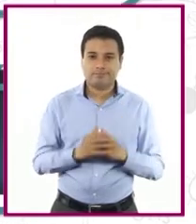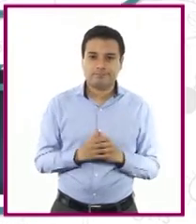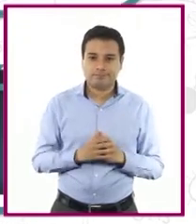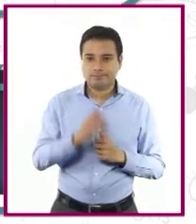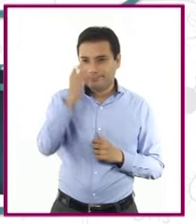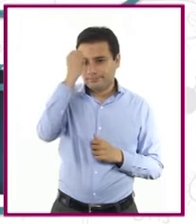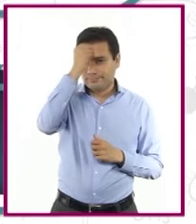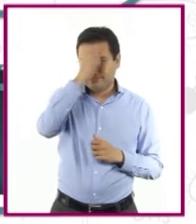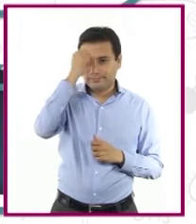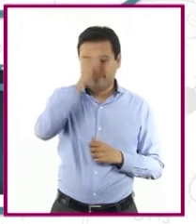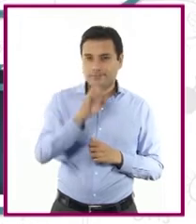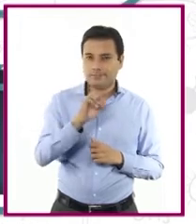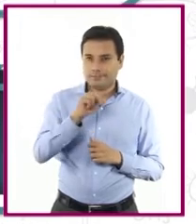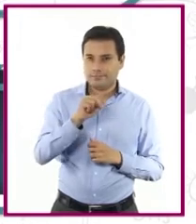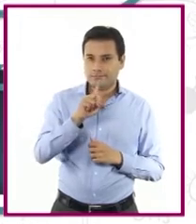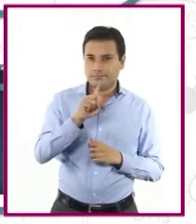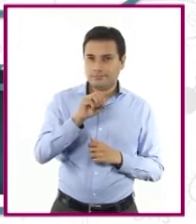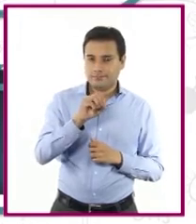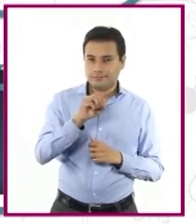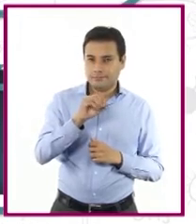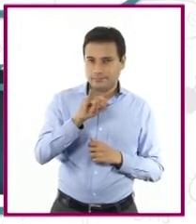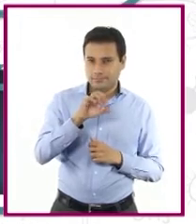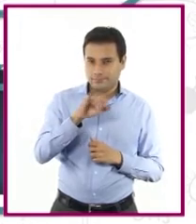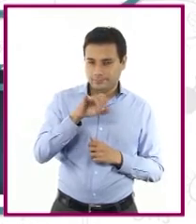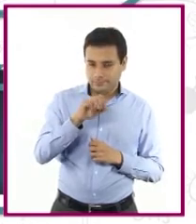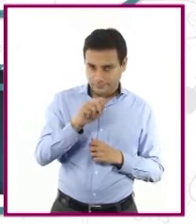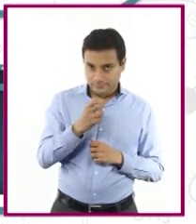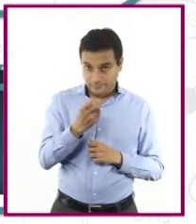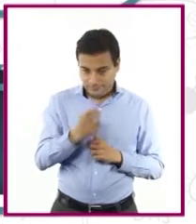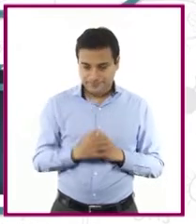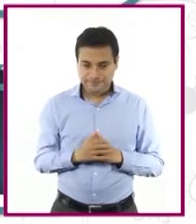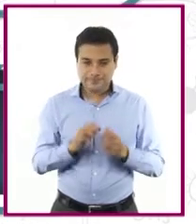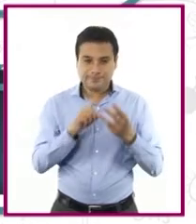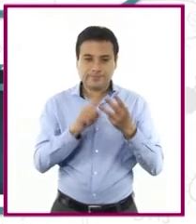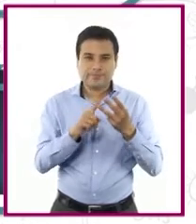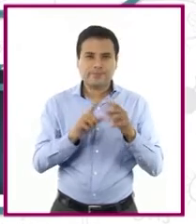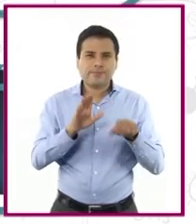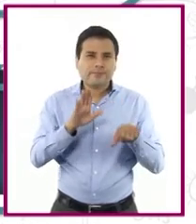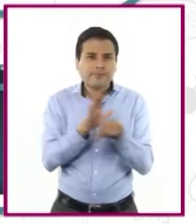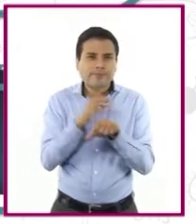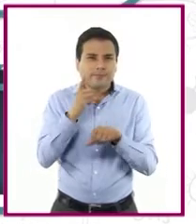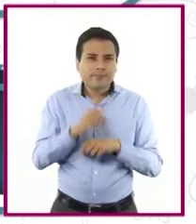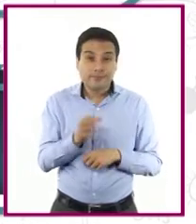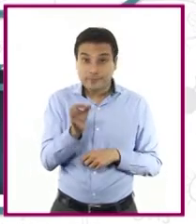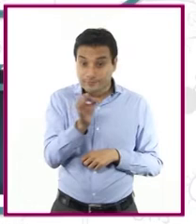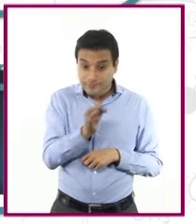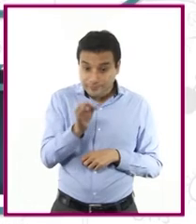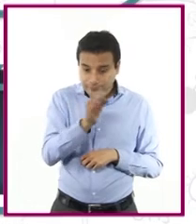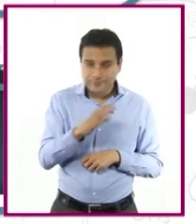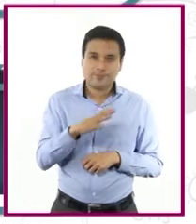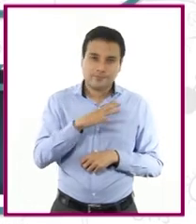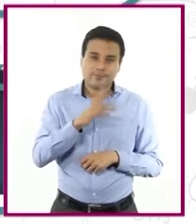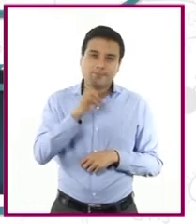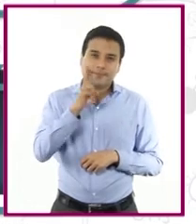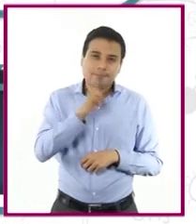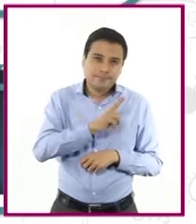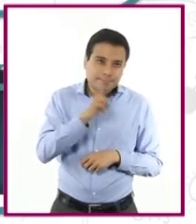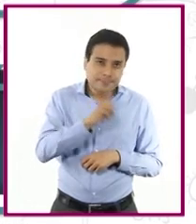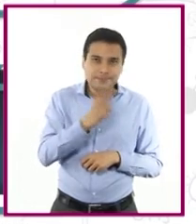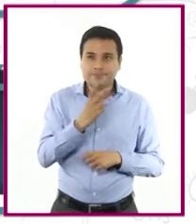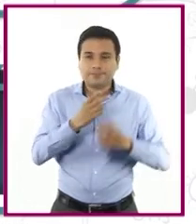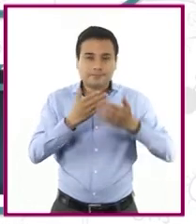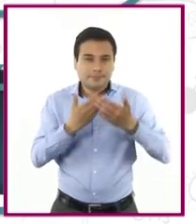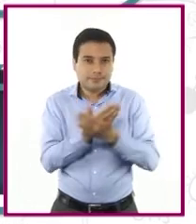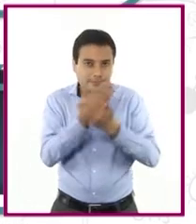bióloga Lynn Margulis. C. Porque realiza todas las funciones vitales como la respiración,